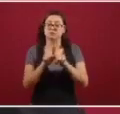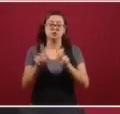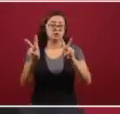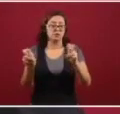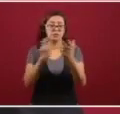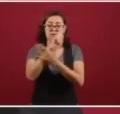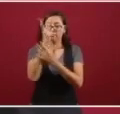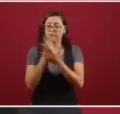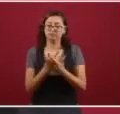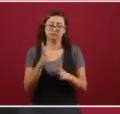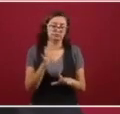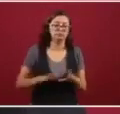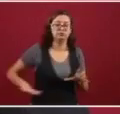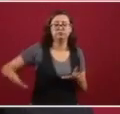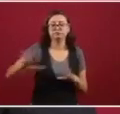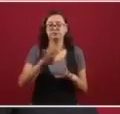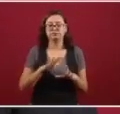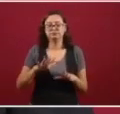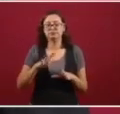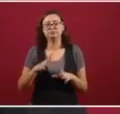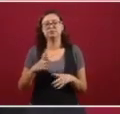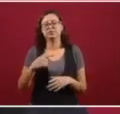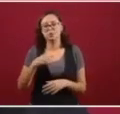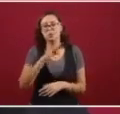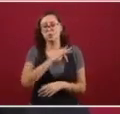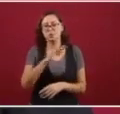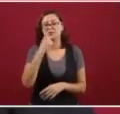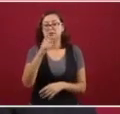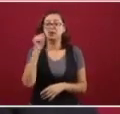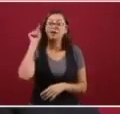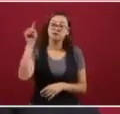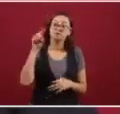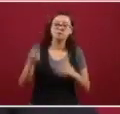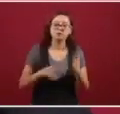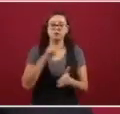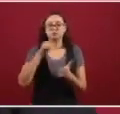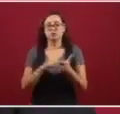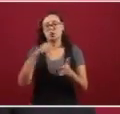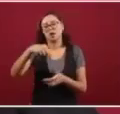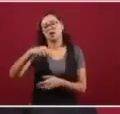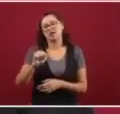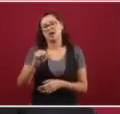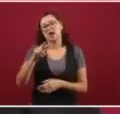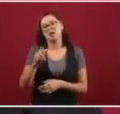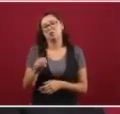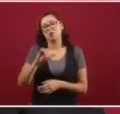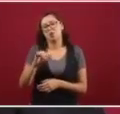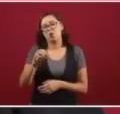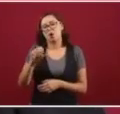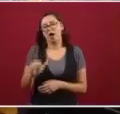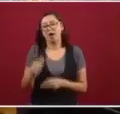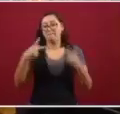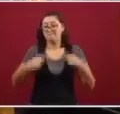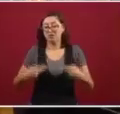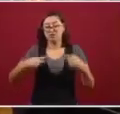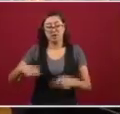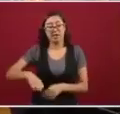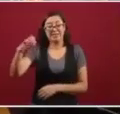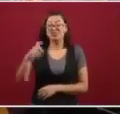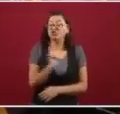sociales. Yo le puedo decir que en Navojoa todos los adultos mayores, todos,